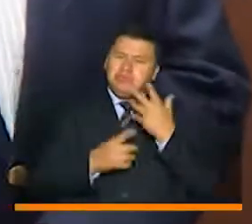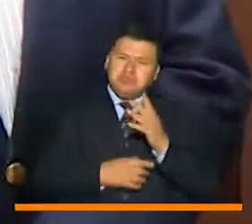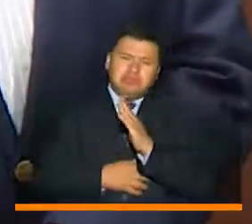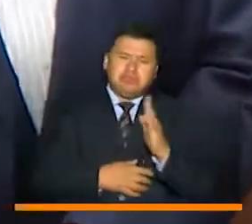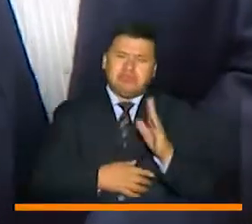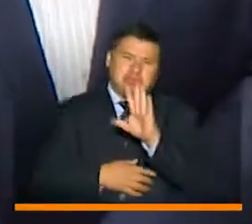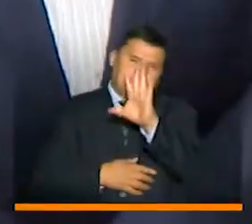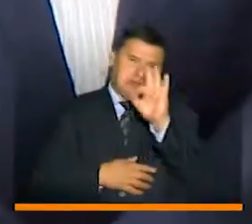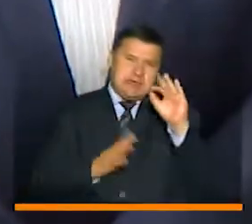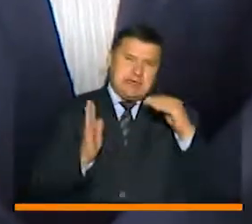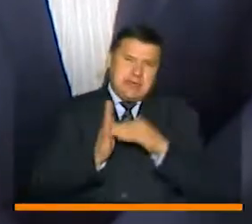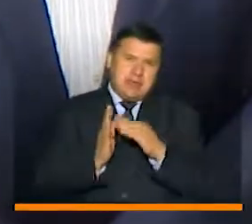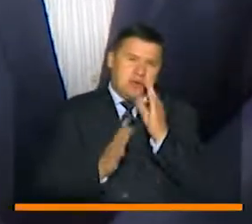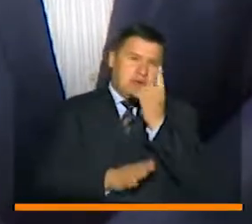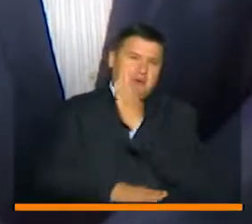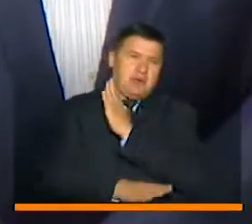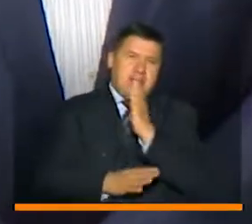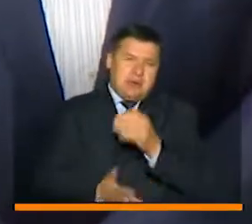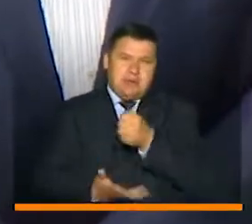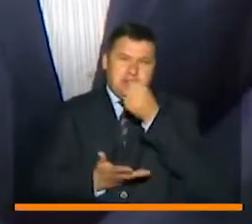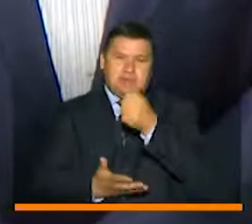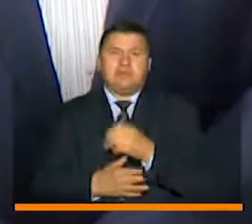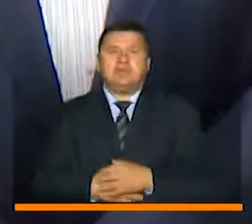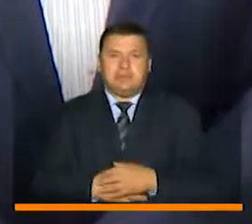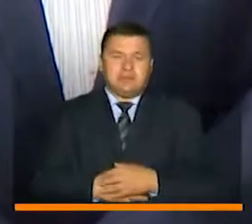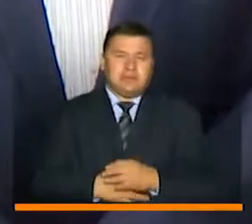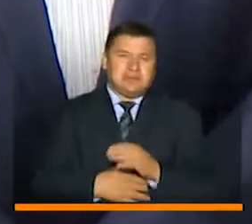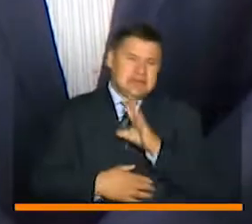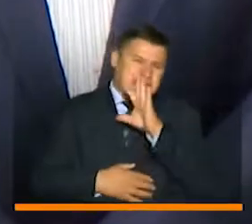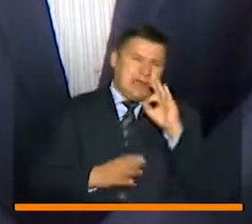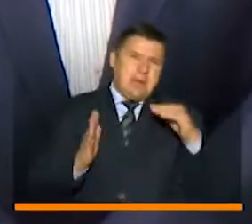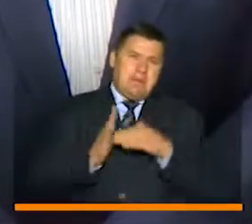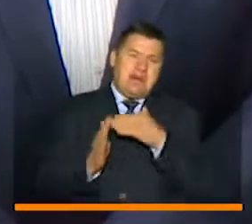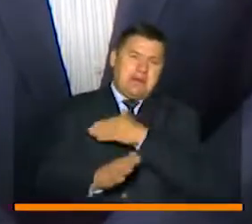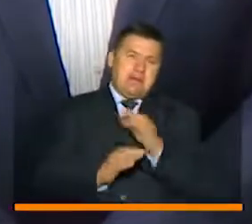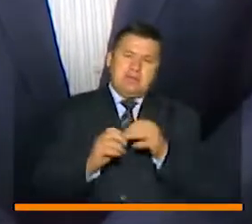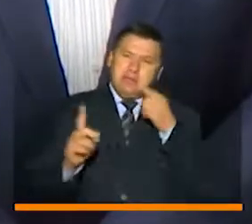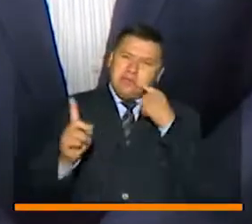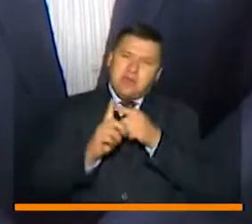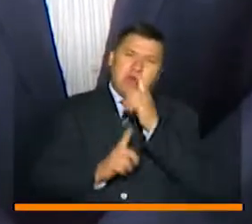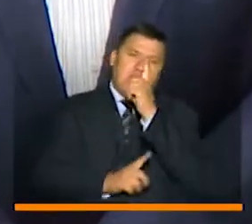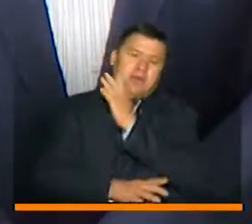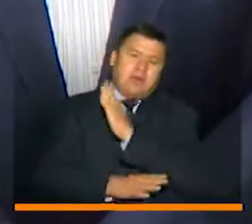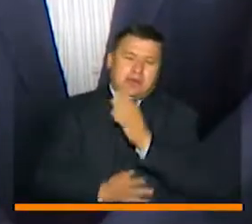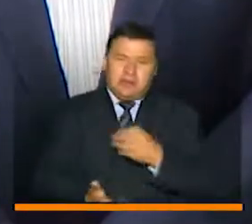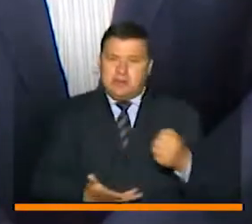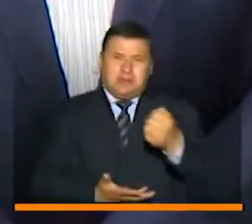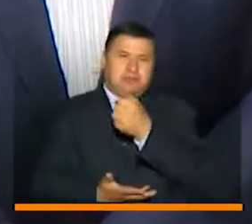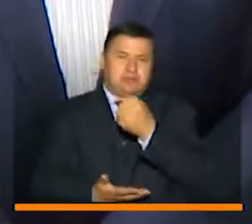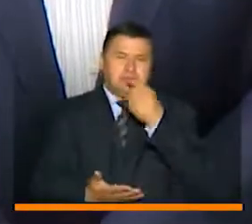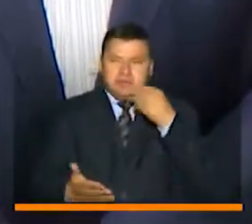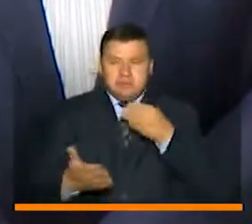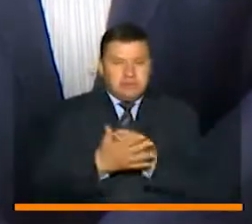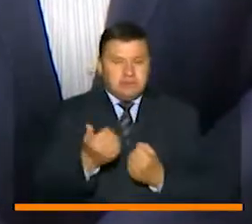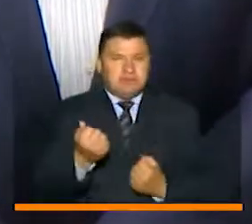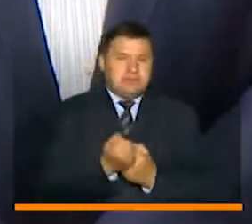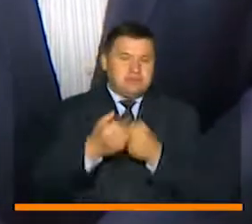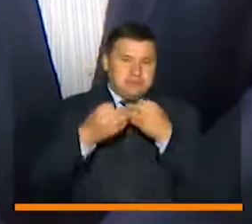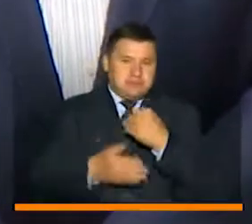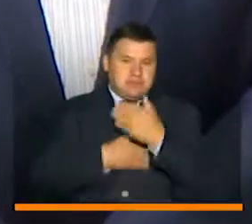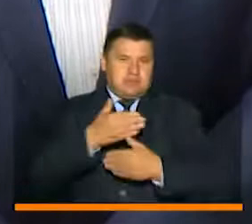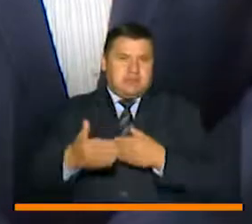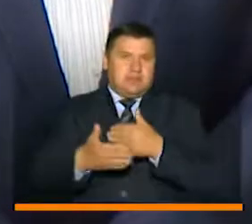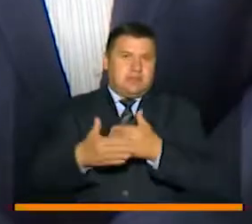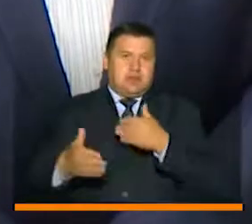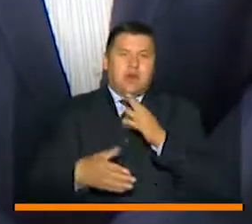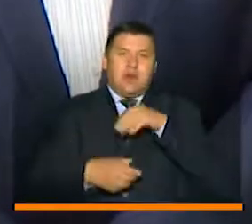lo menos 500 mil a un billón de pesos. 500 mil millones de pesos a un billón de pesos adicionales que le llegarían en forma adelantada